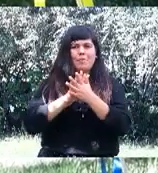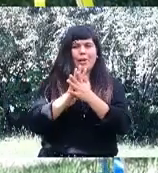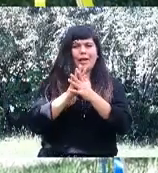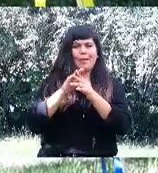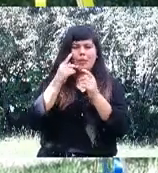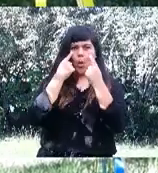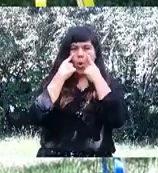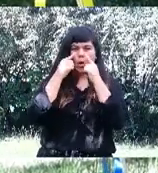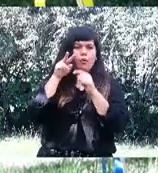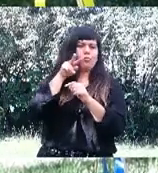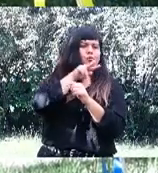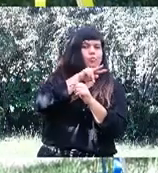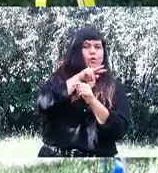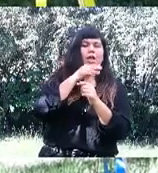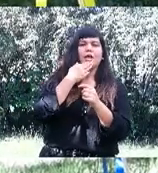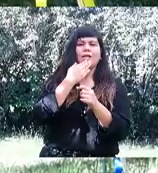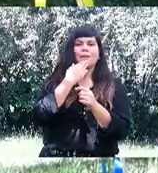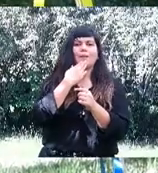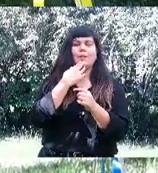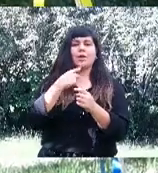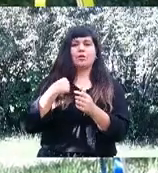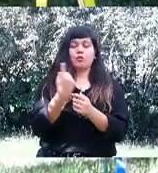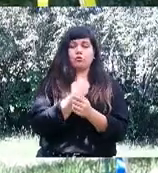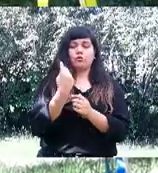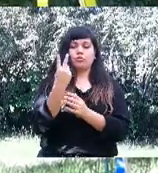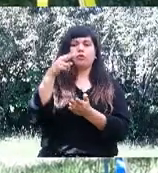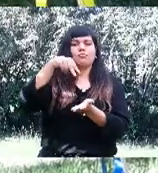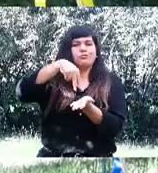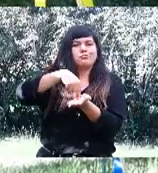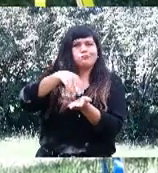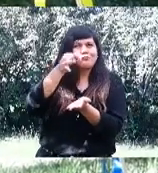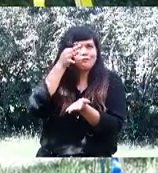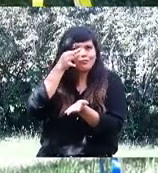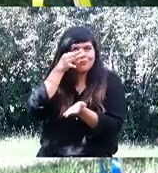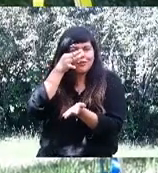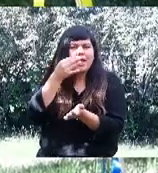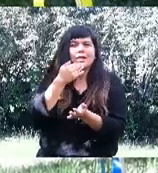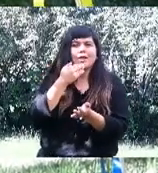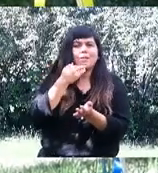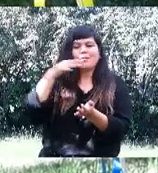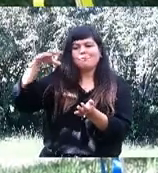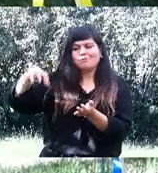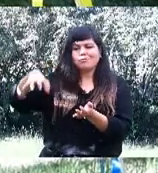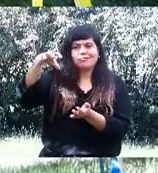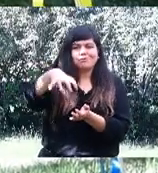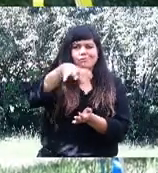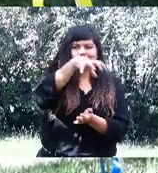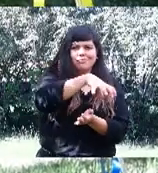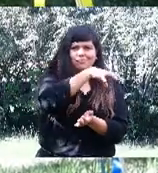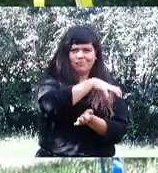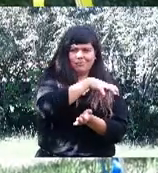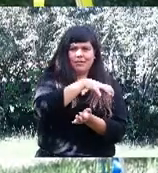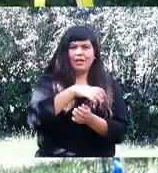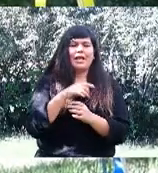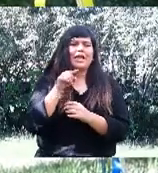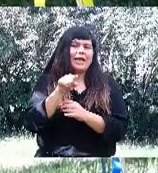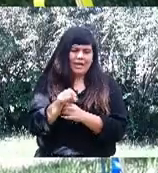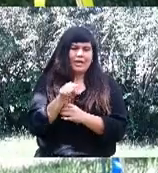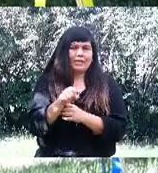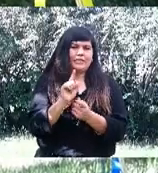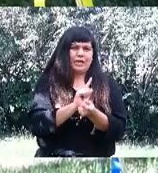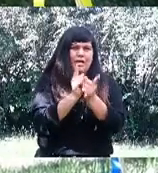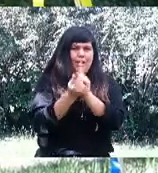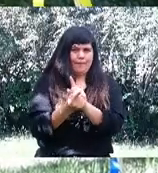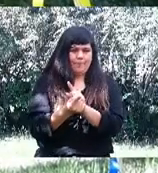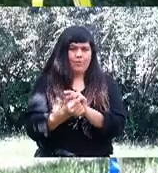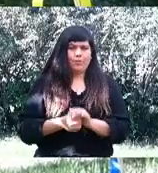eh y ponernos nosotros en el lugar del observador cierto y poder mirar los otros espacios eh el fondo implica un poco ese ese ese